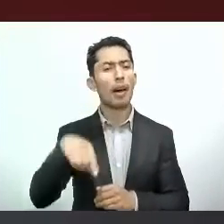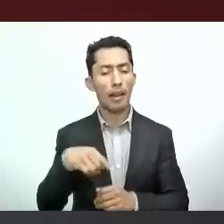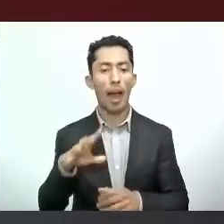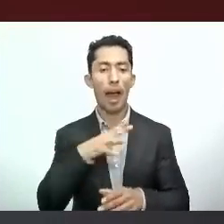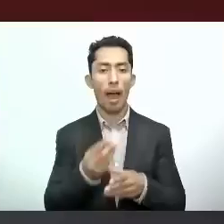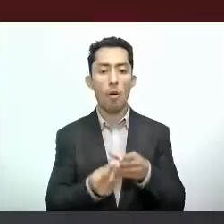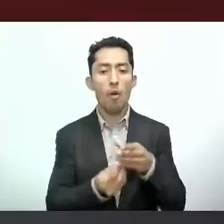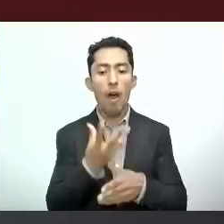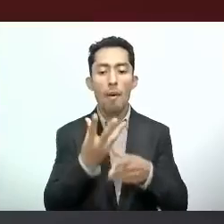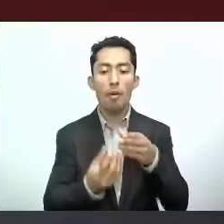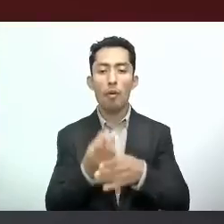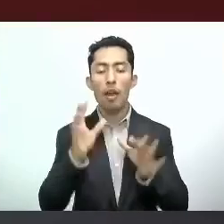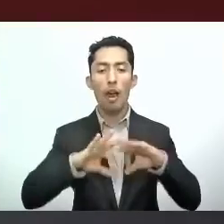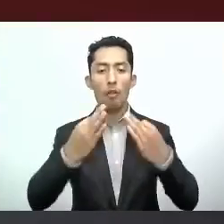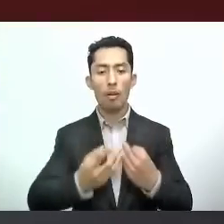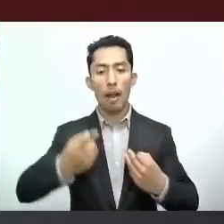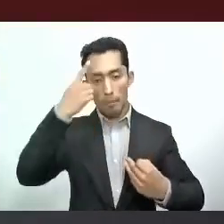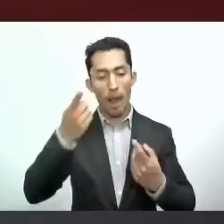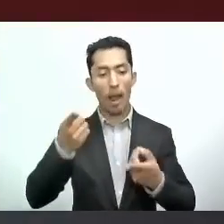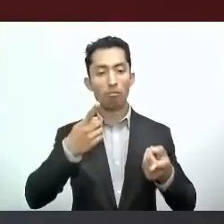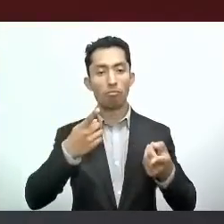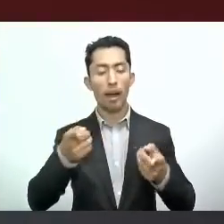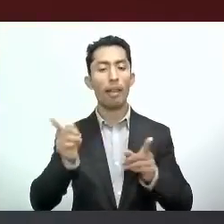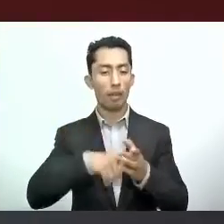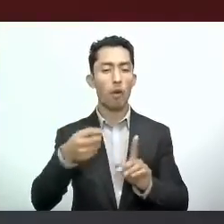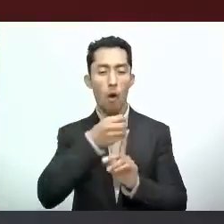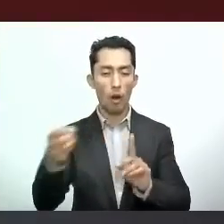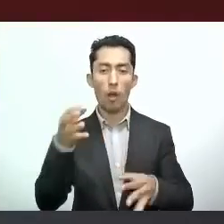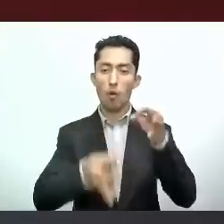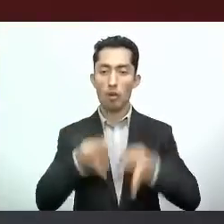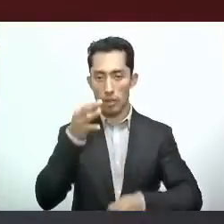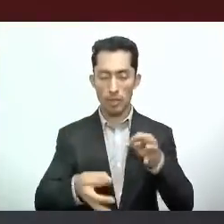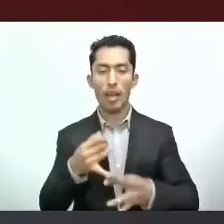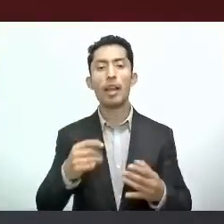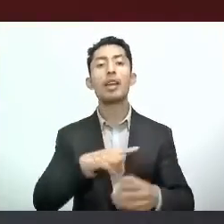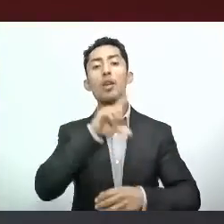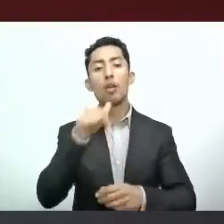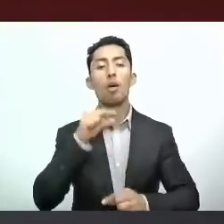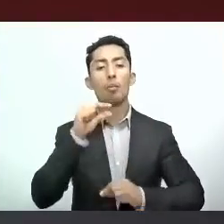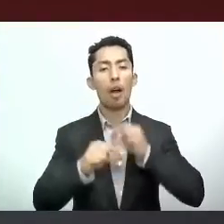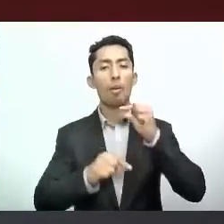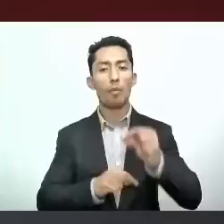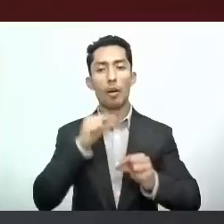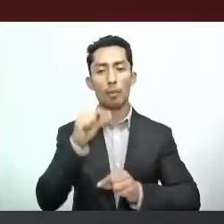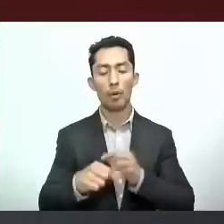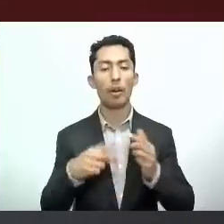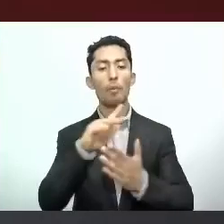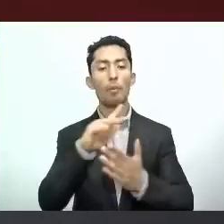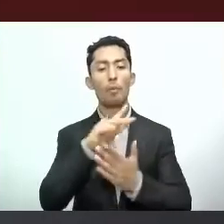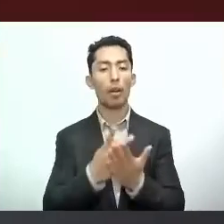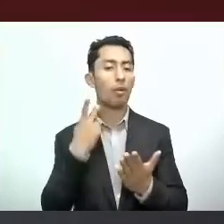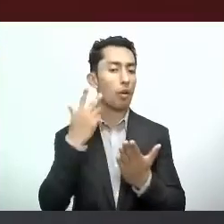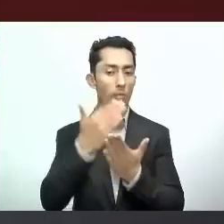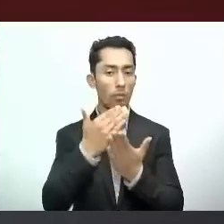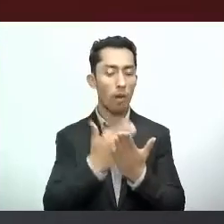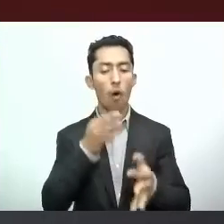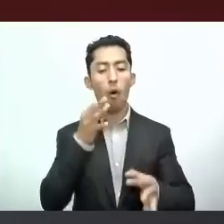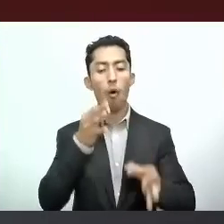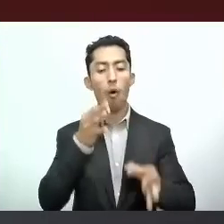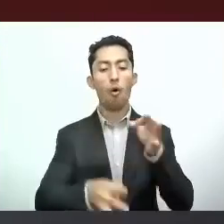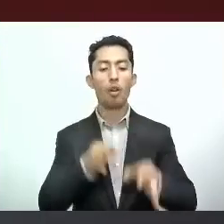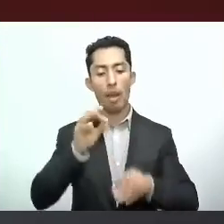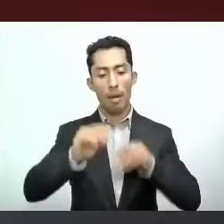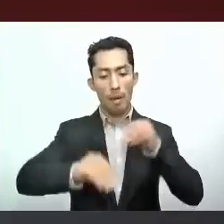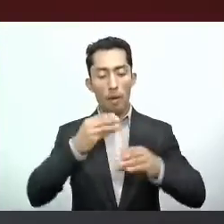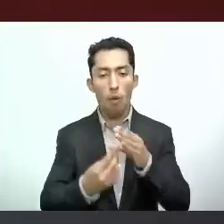de gobernanza judicial y desarrollar poco a poco políticas judiciales que puedan